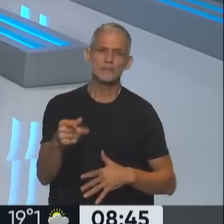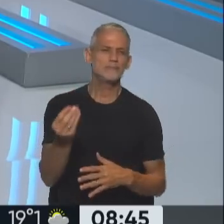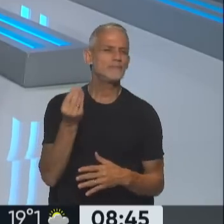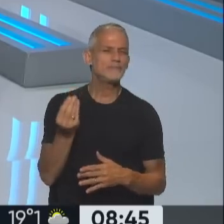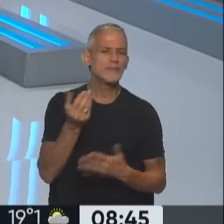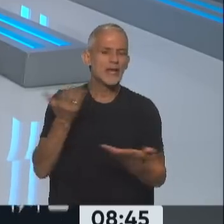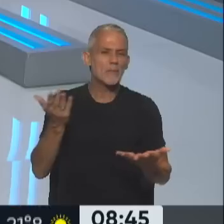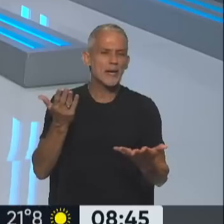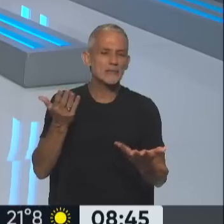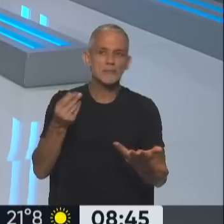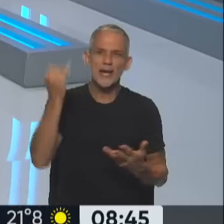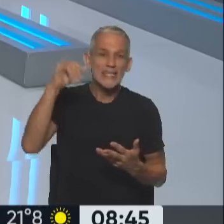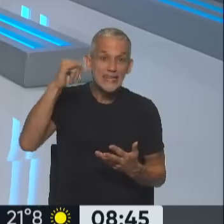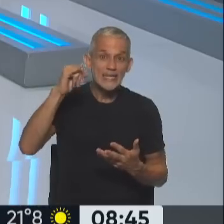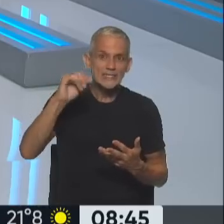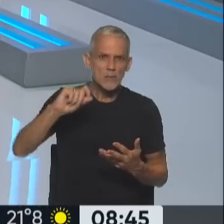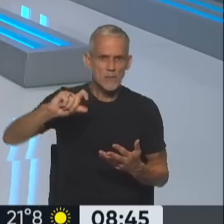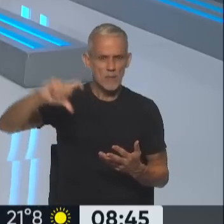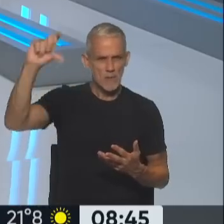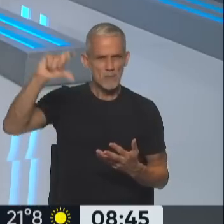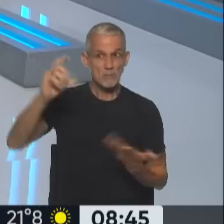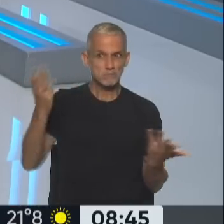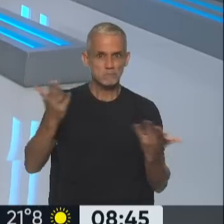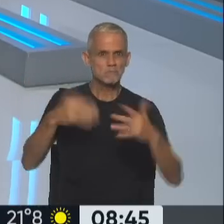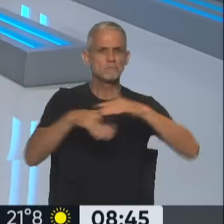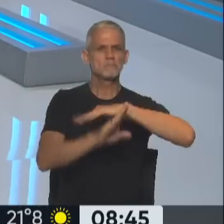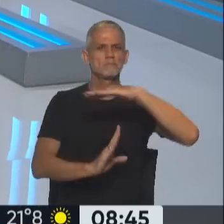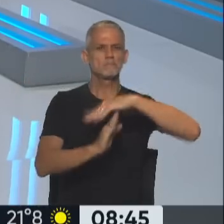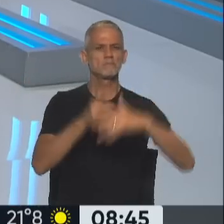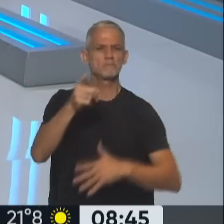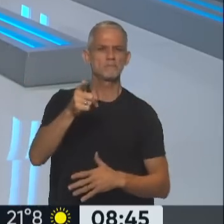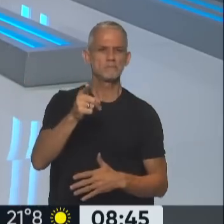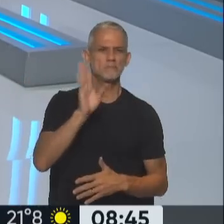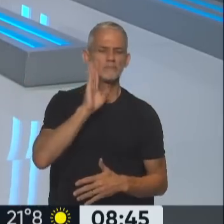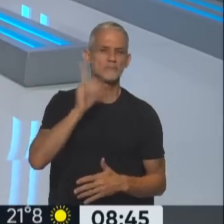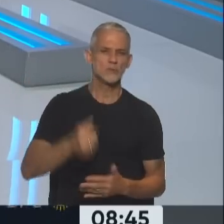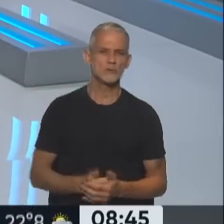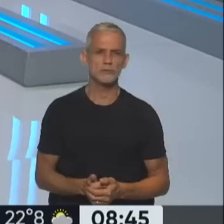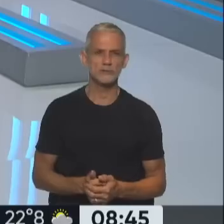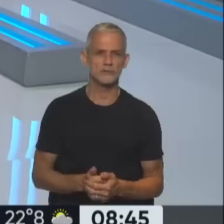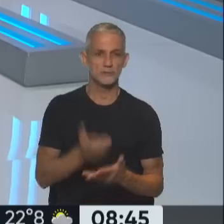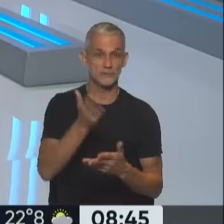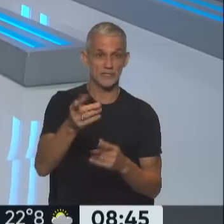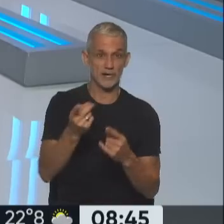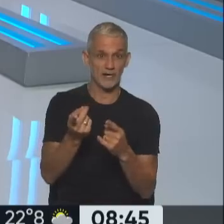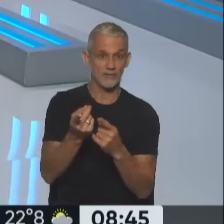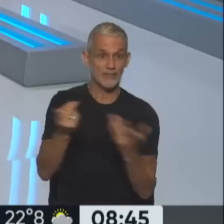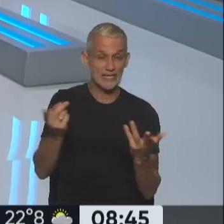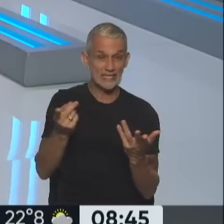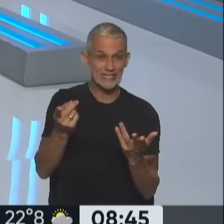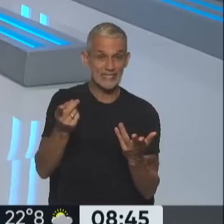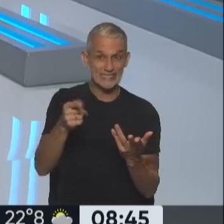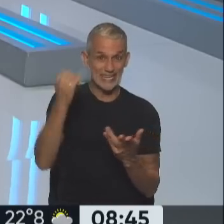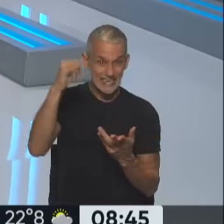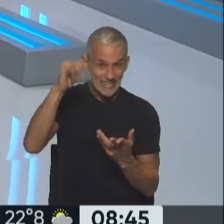pasa con la suba de la tasa de interés que propone la Reserva del Banco, que propone la Reserva Federal sobre